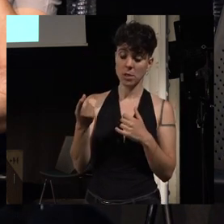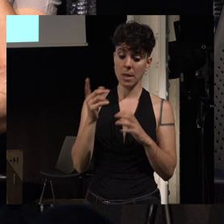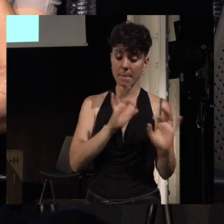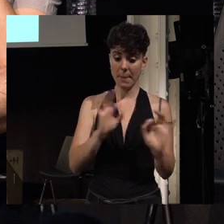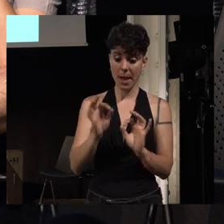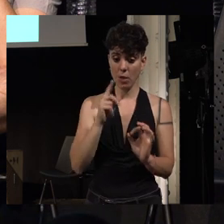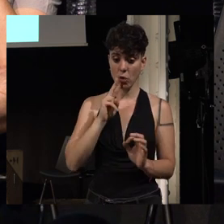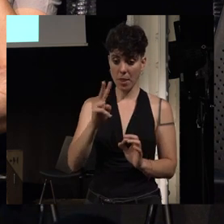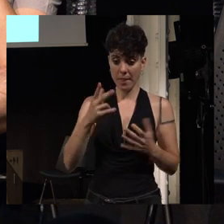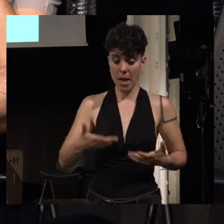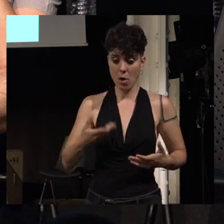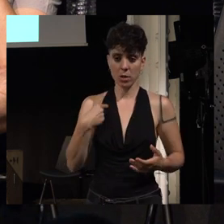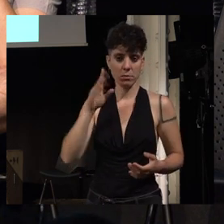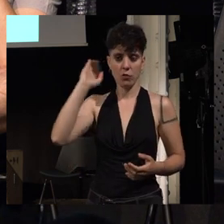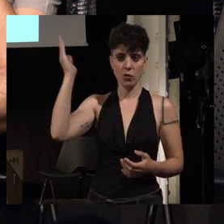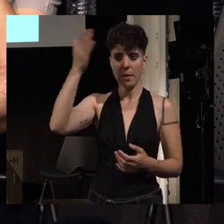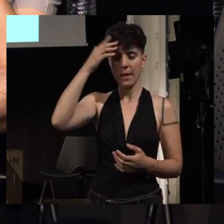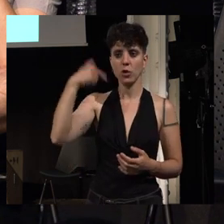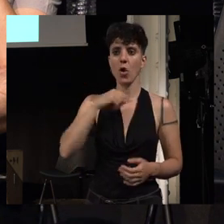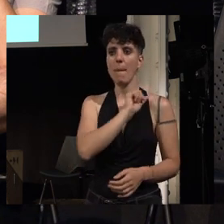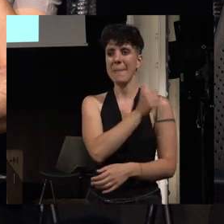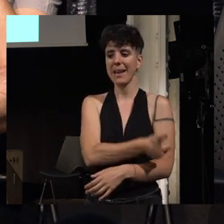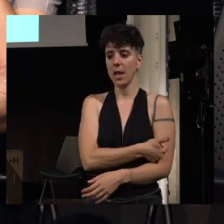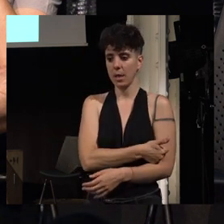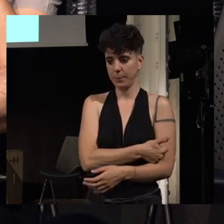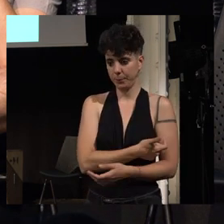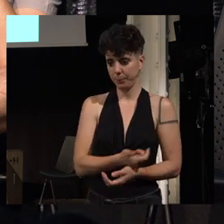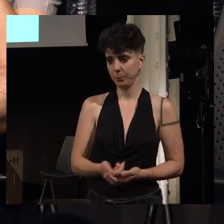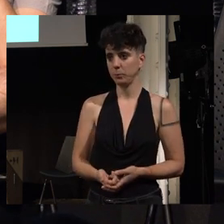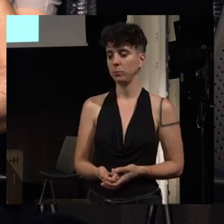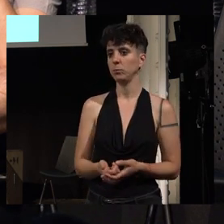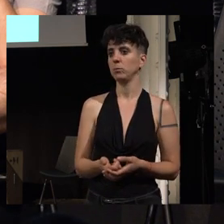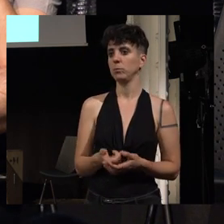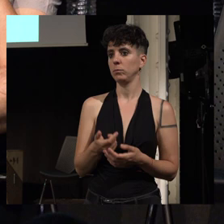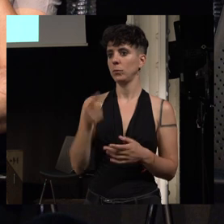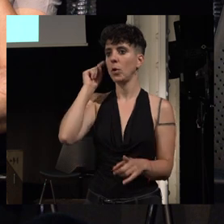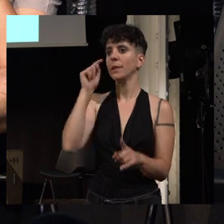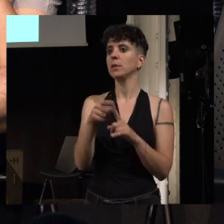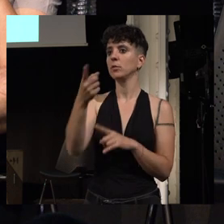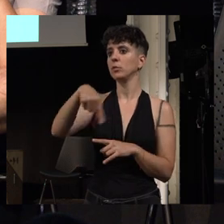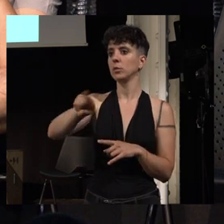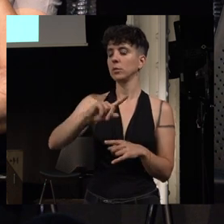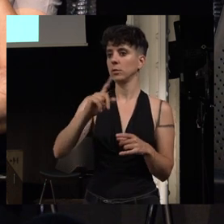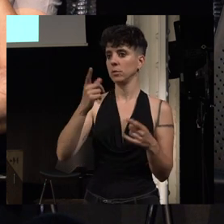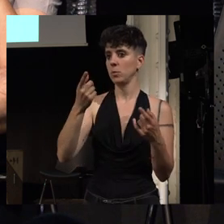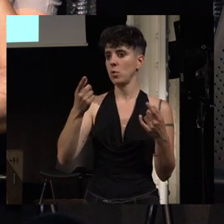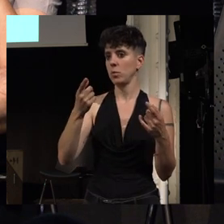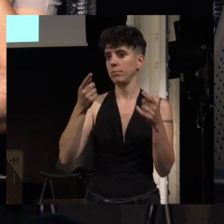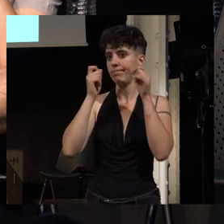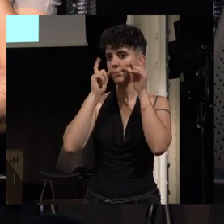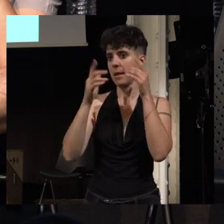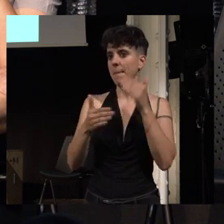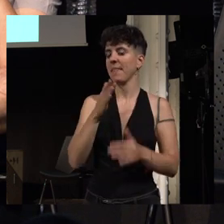ahora, creo que es fundamental. Estaba en el parque y es para que veamos un poco por dónde empezar, ¿no?, con